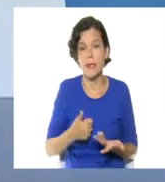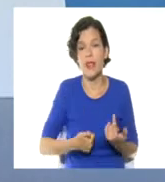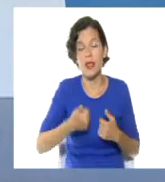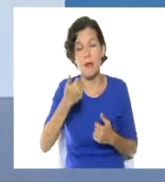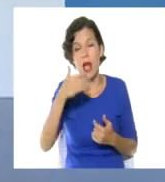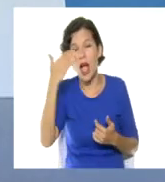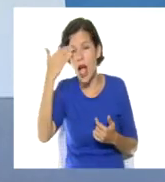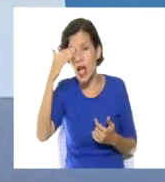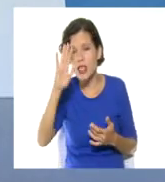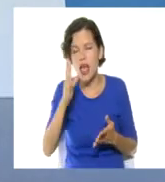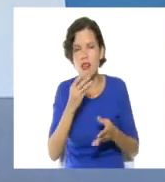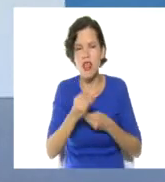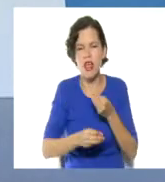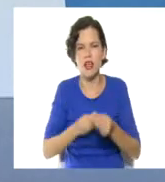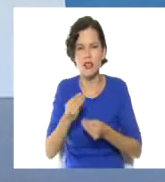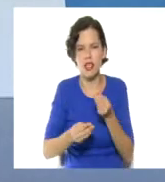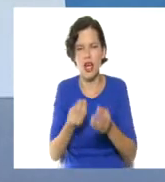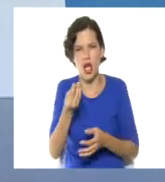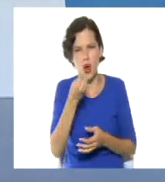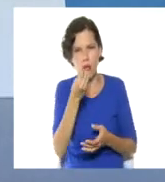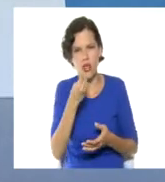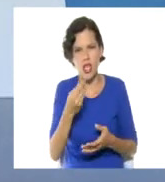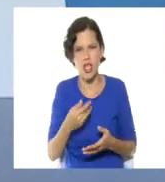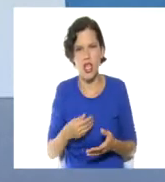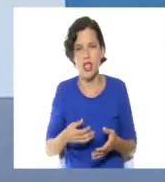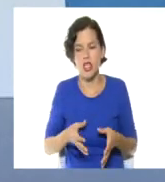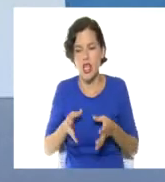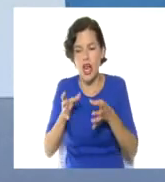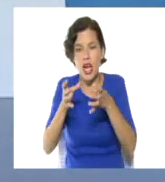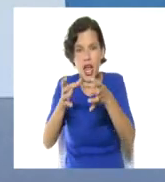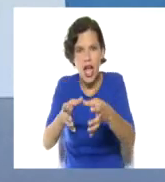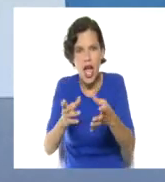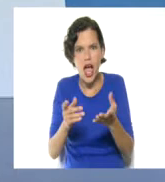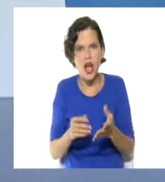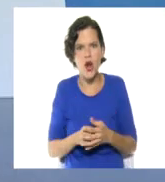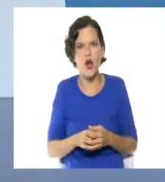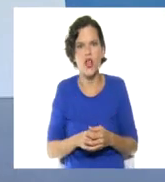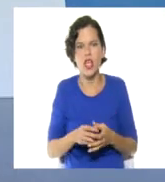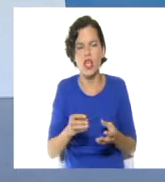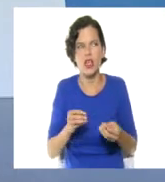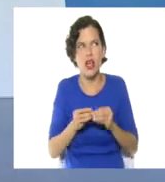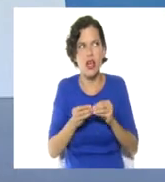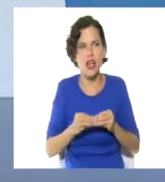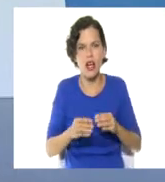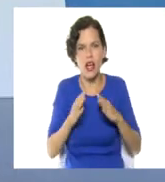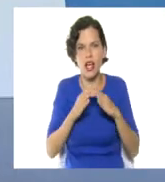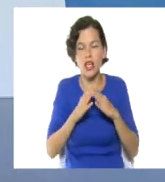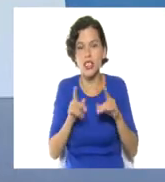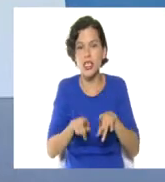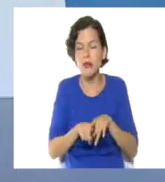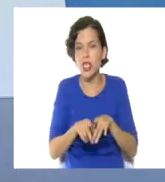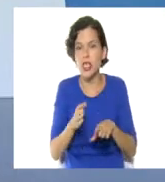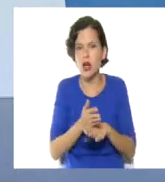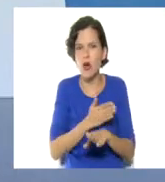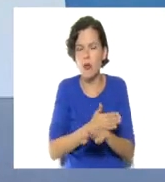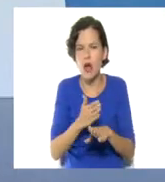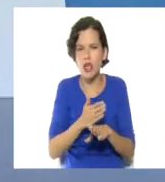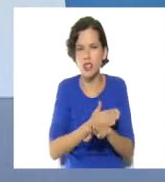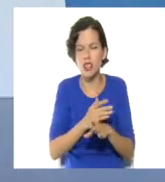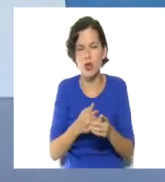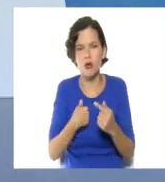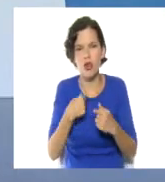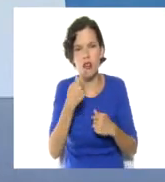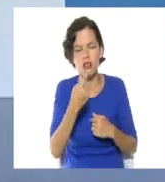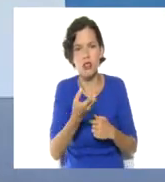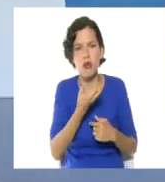más allá de preparar la comida, de hacer intercambios de obsequios, de tarjetas, de adornos navideños, también está el compartir, como lo acabamos de decir. Es